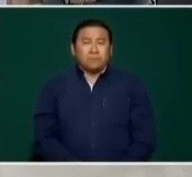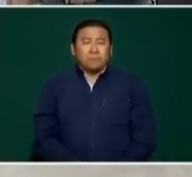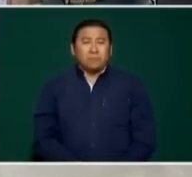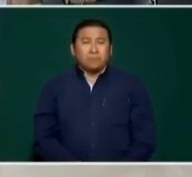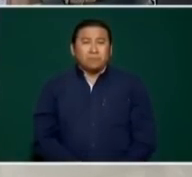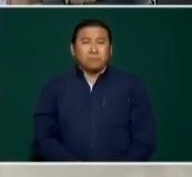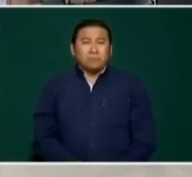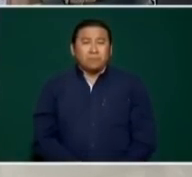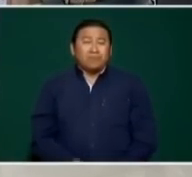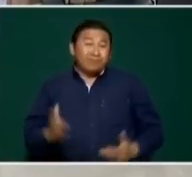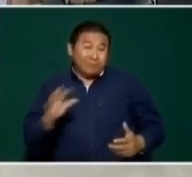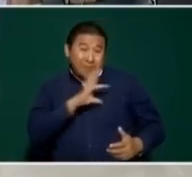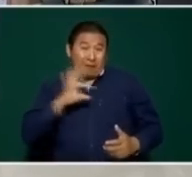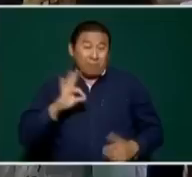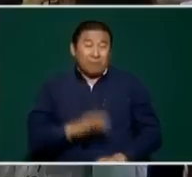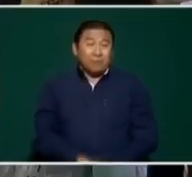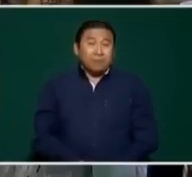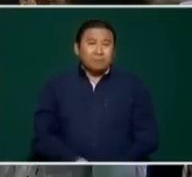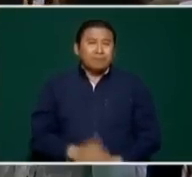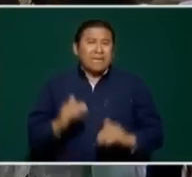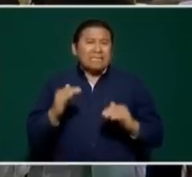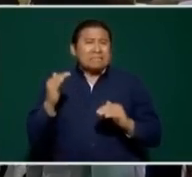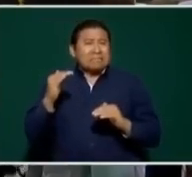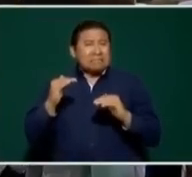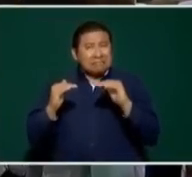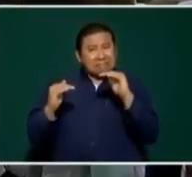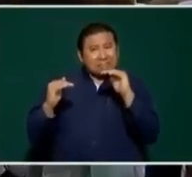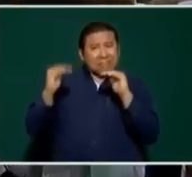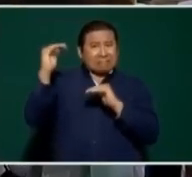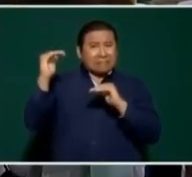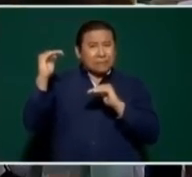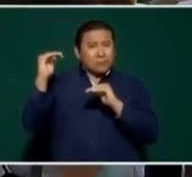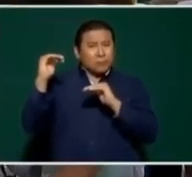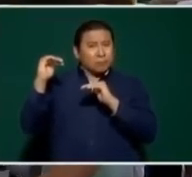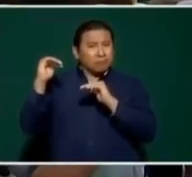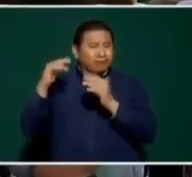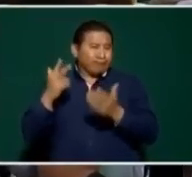Puede haber cifra negra